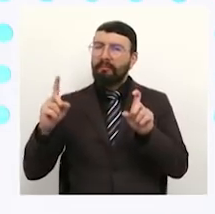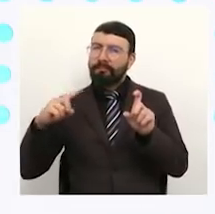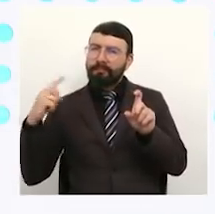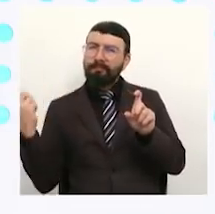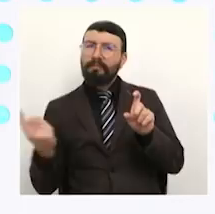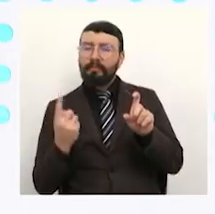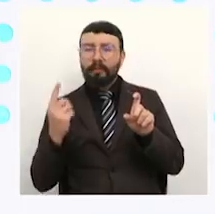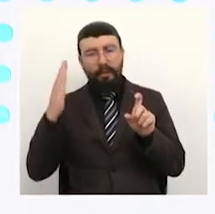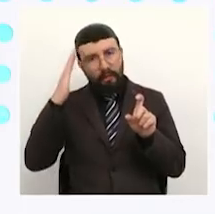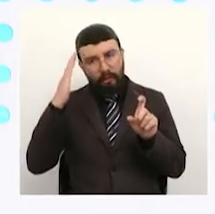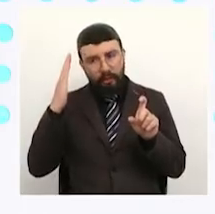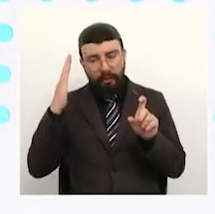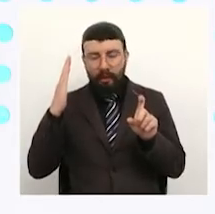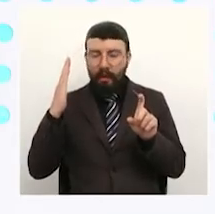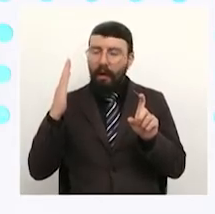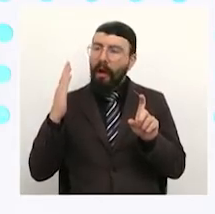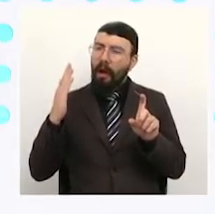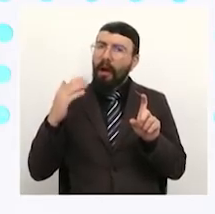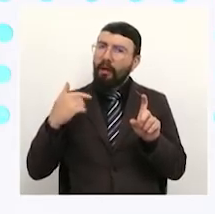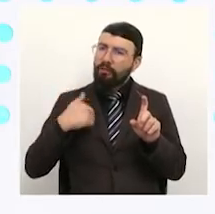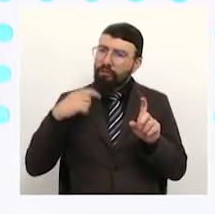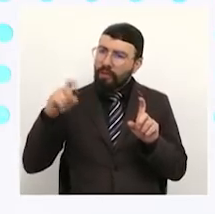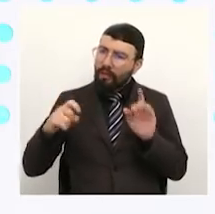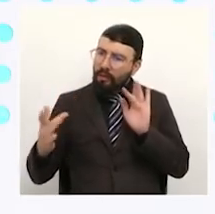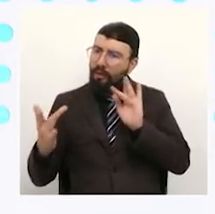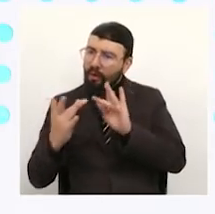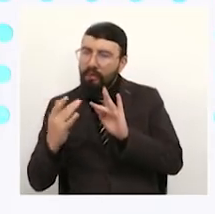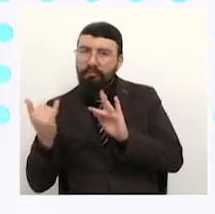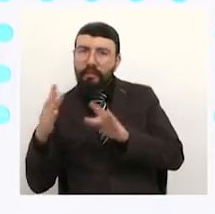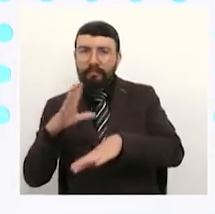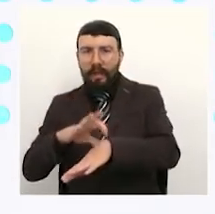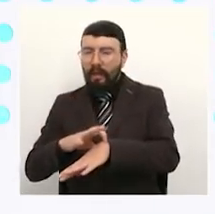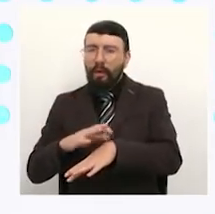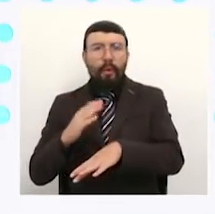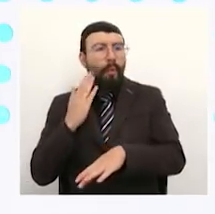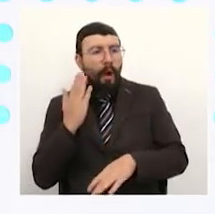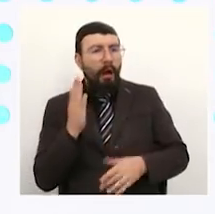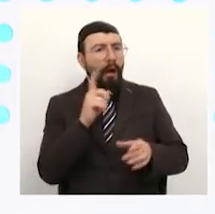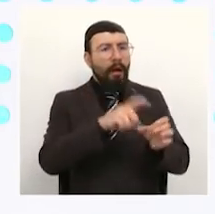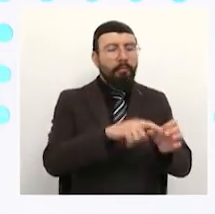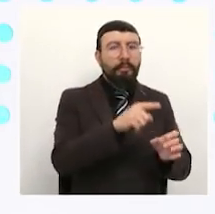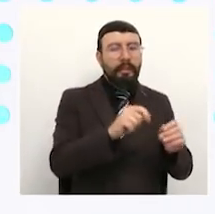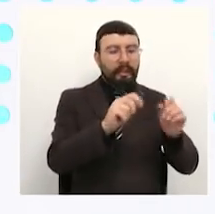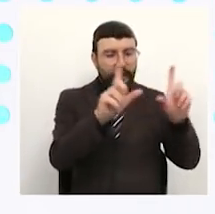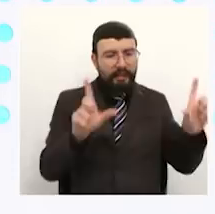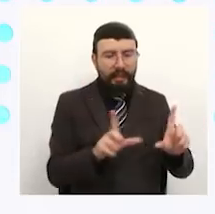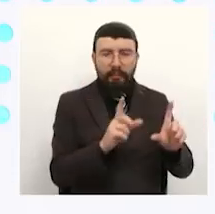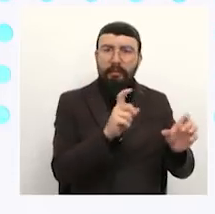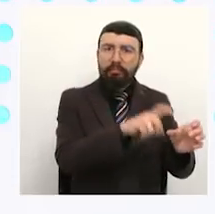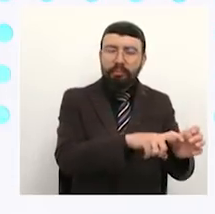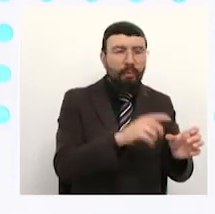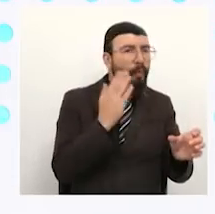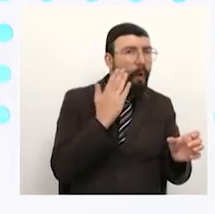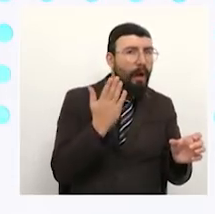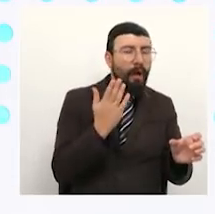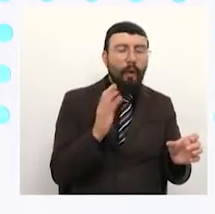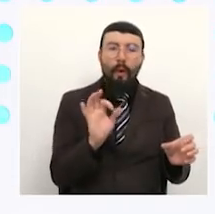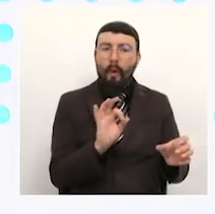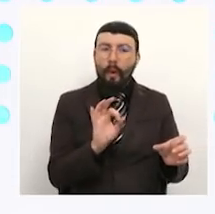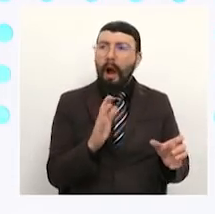cuando uno debe realmente consultar al médico cuando debe hacerse unos exámenes y cuando debe dirigirse digamos una